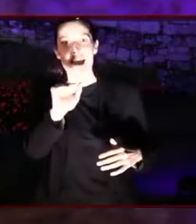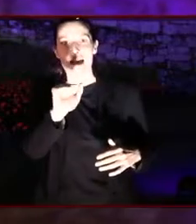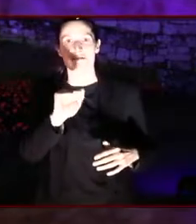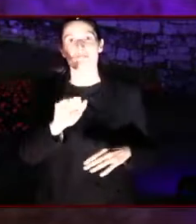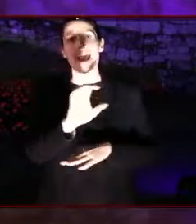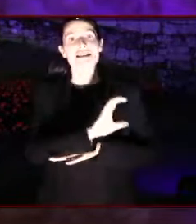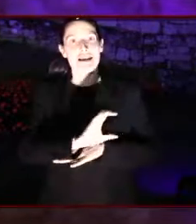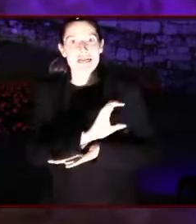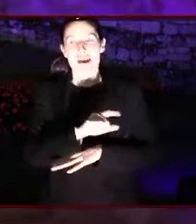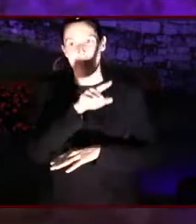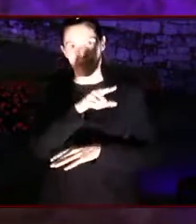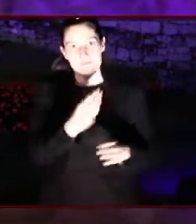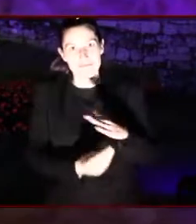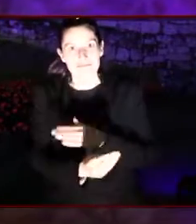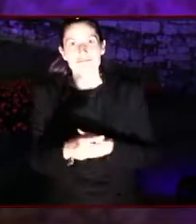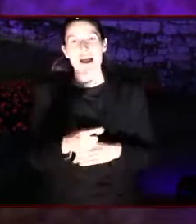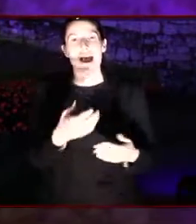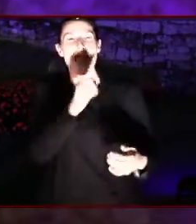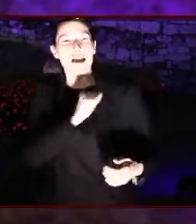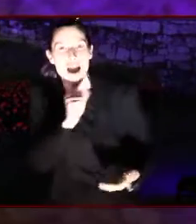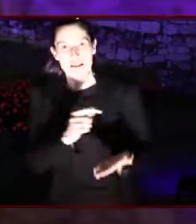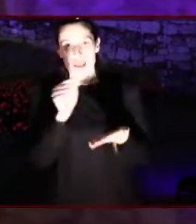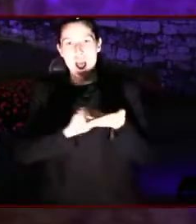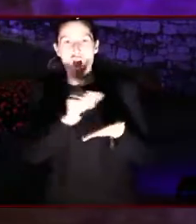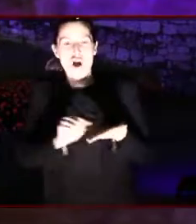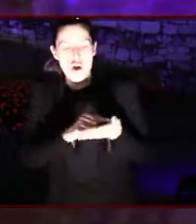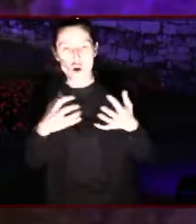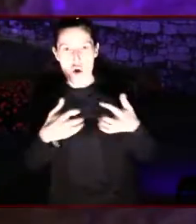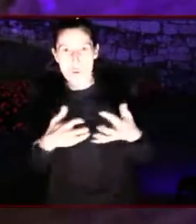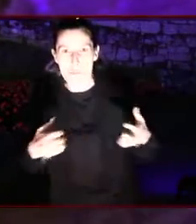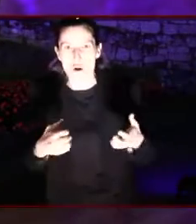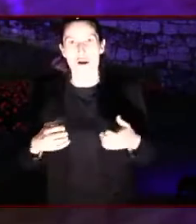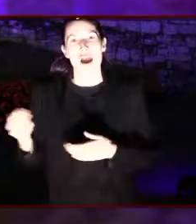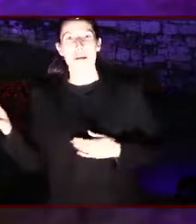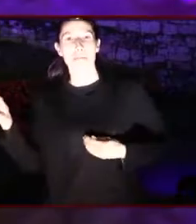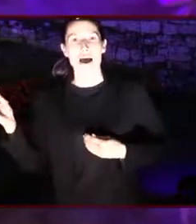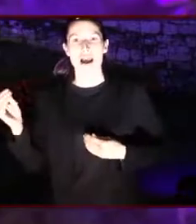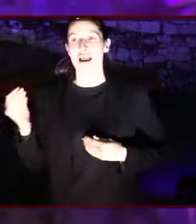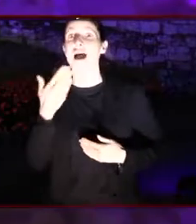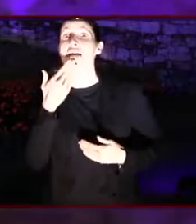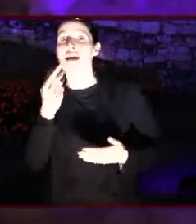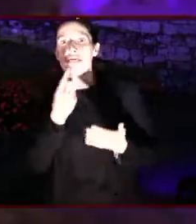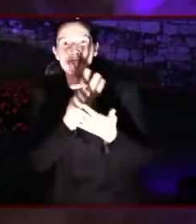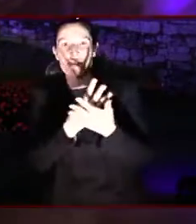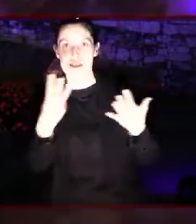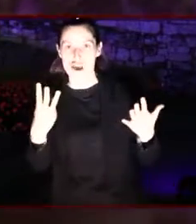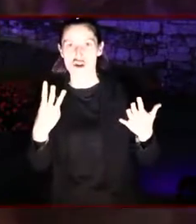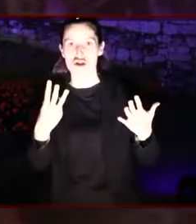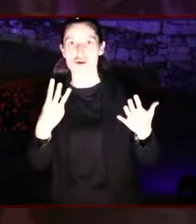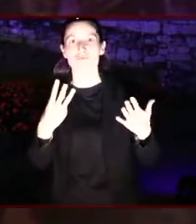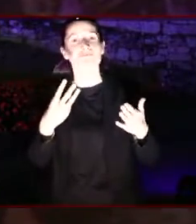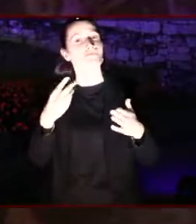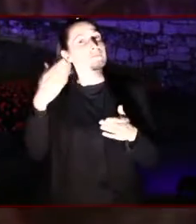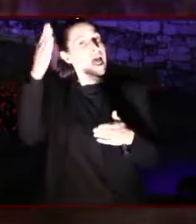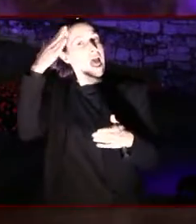Caselas canta, compón, baila y ten 18 años. Nalgunha mentoría